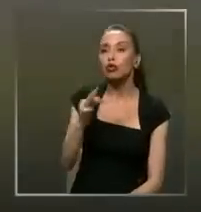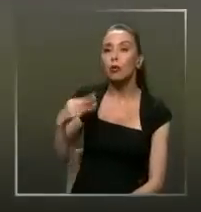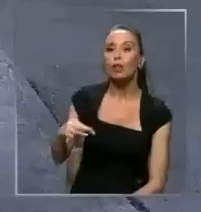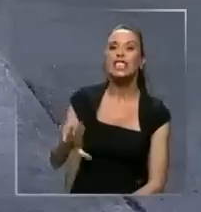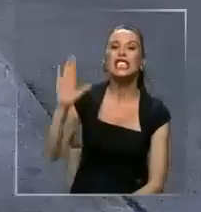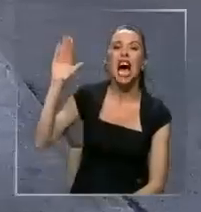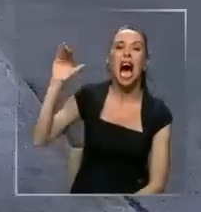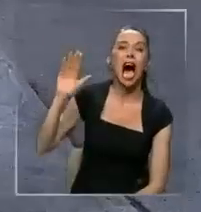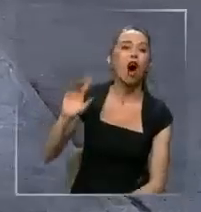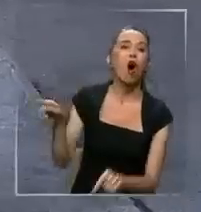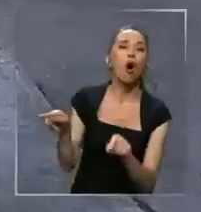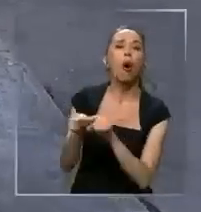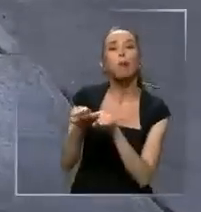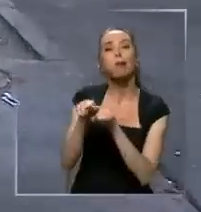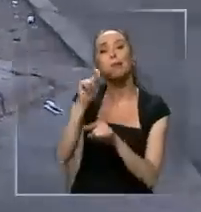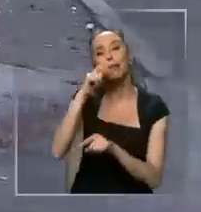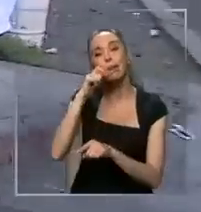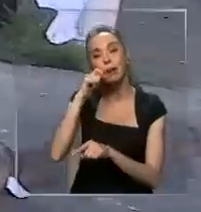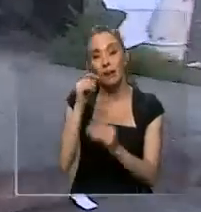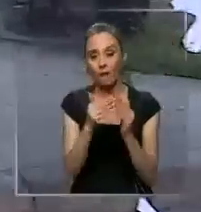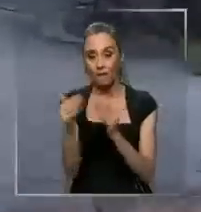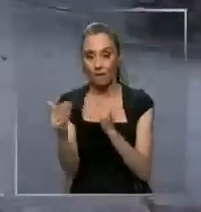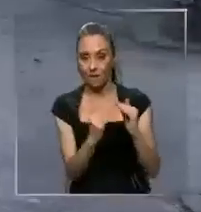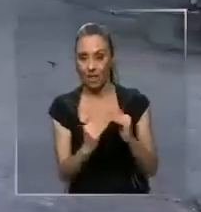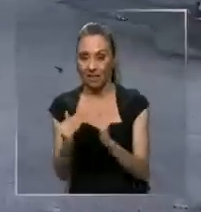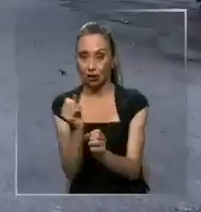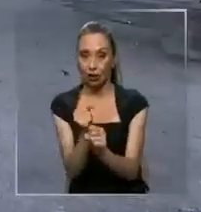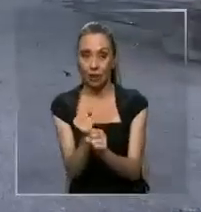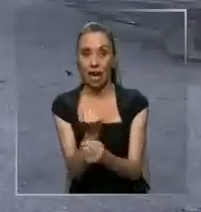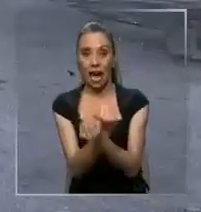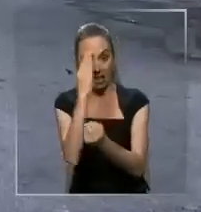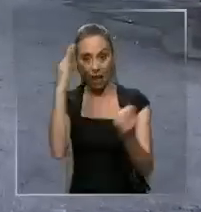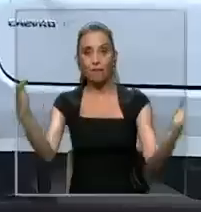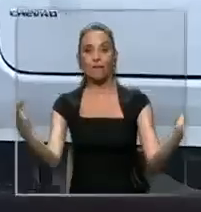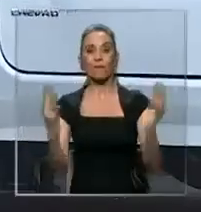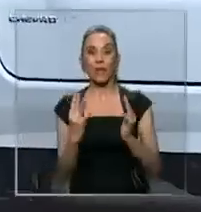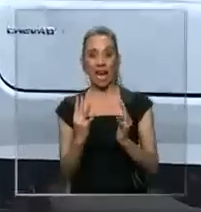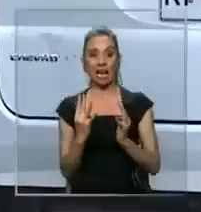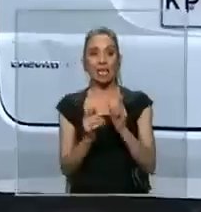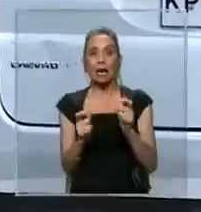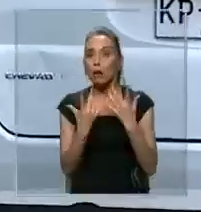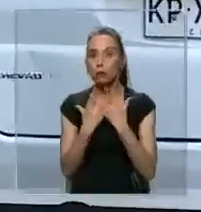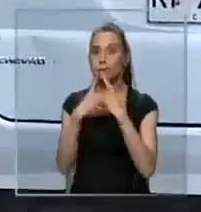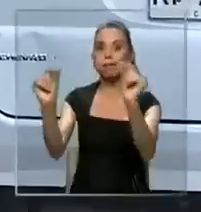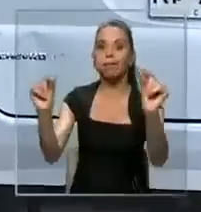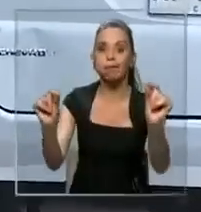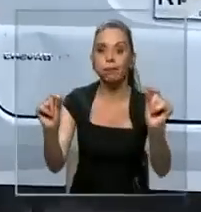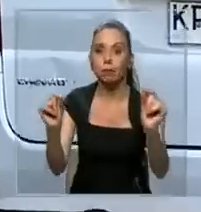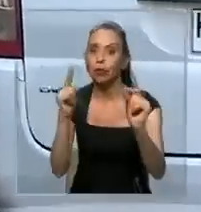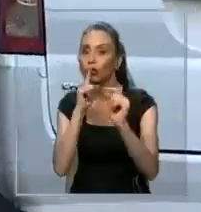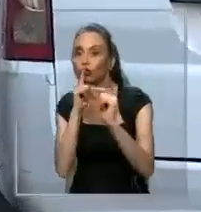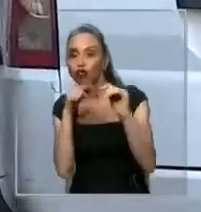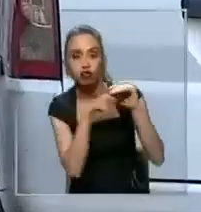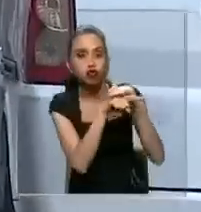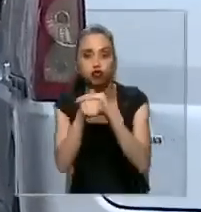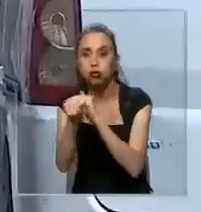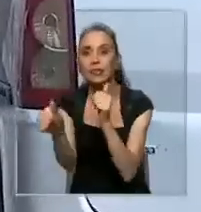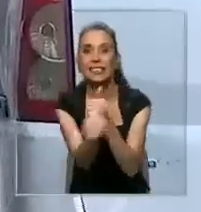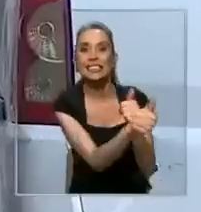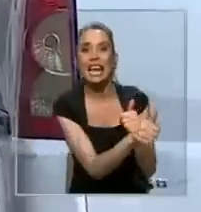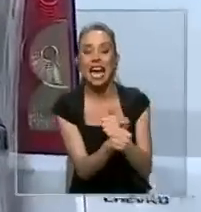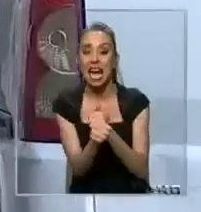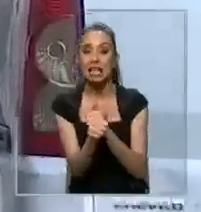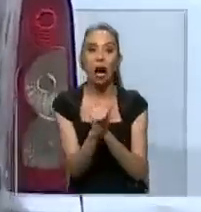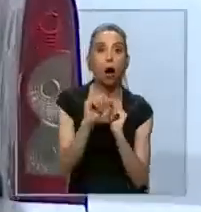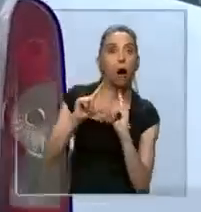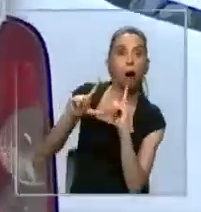chao. Según los trabajadores y vecinos del sector, cuando Carabineros aparece, estos sujetos huyen del lugar y se ocultan en las cercanías. Una vez